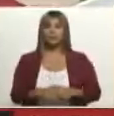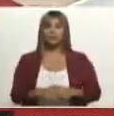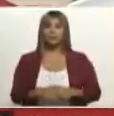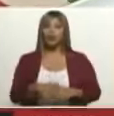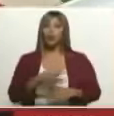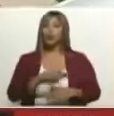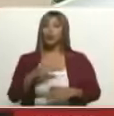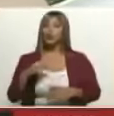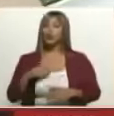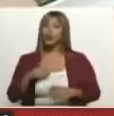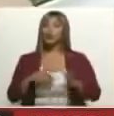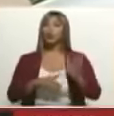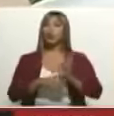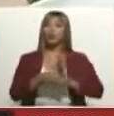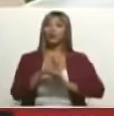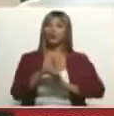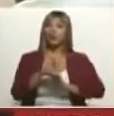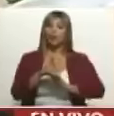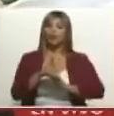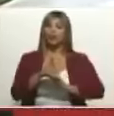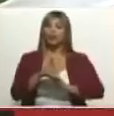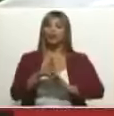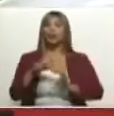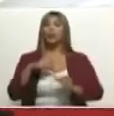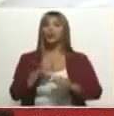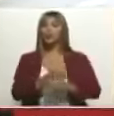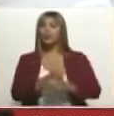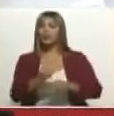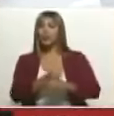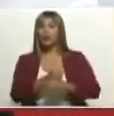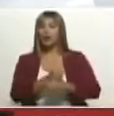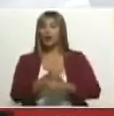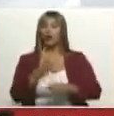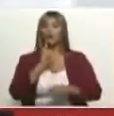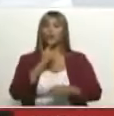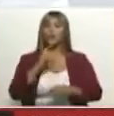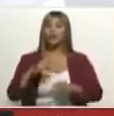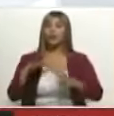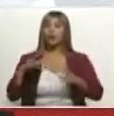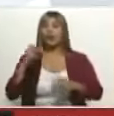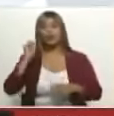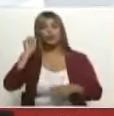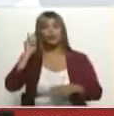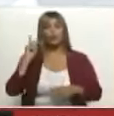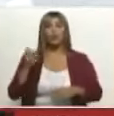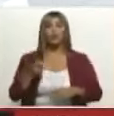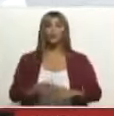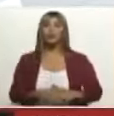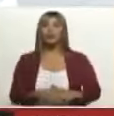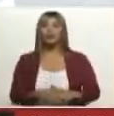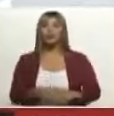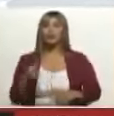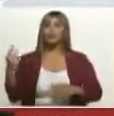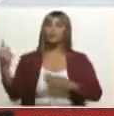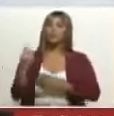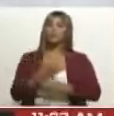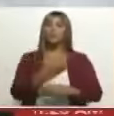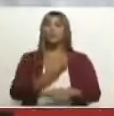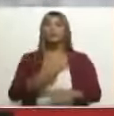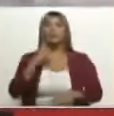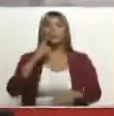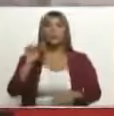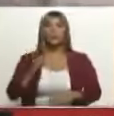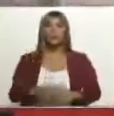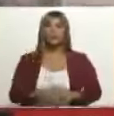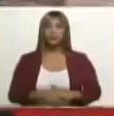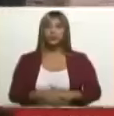Estamos en pleno desarrollo de una gran operación, gran Cacique Guaycaipuro, ordenada por nuestro presidente Nicolás